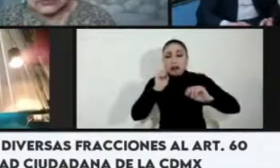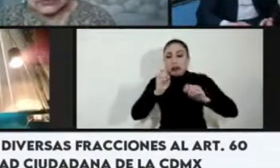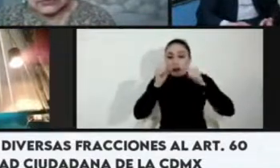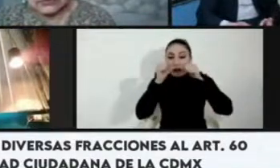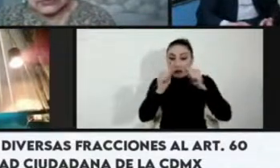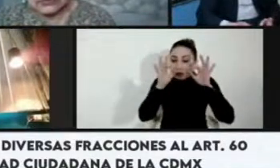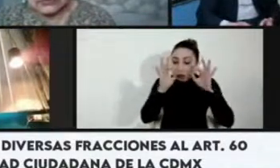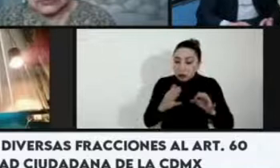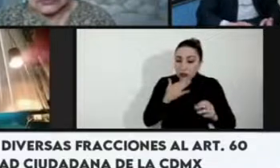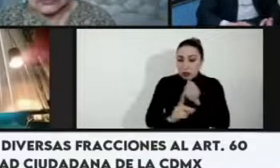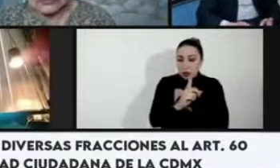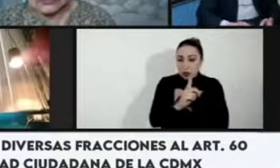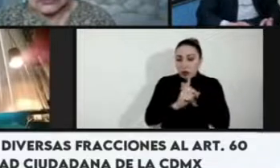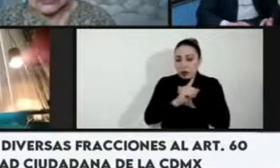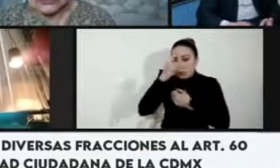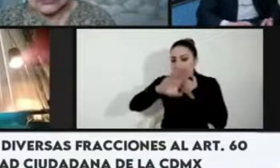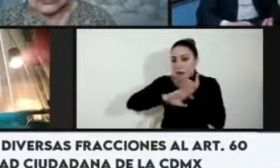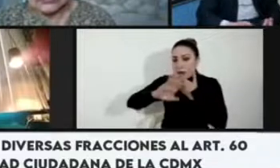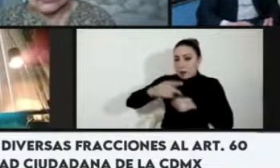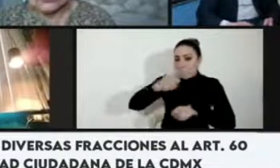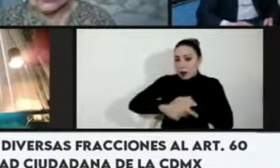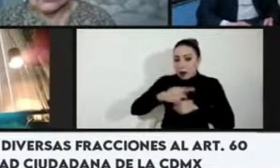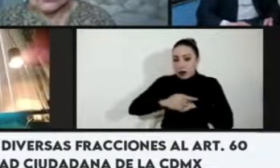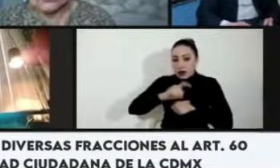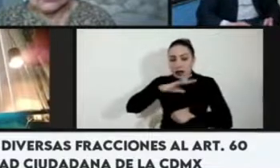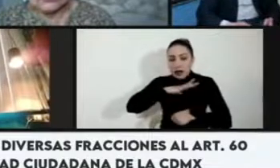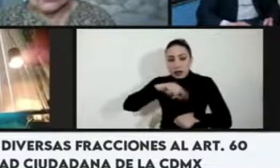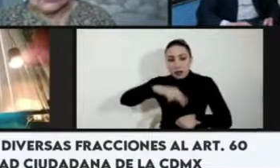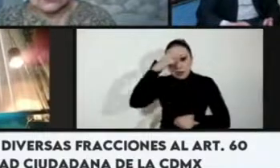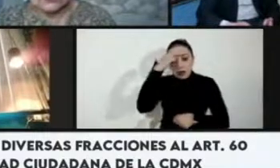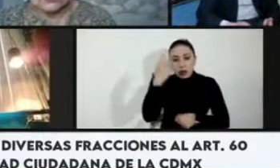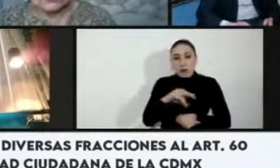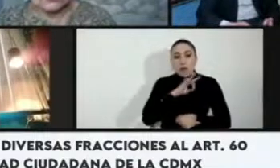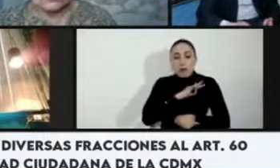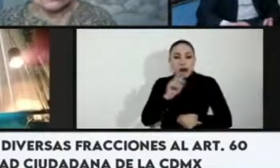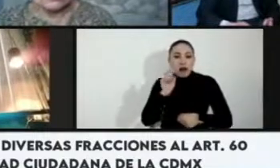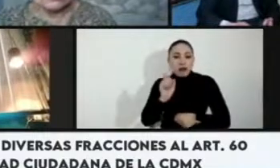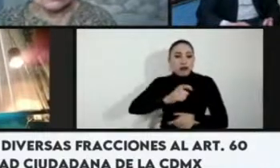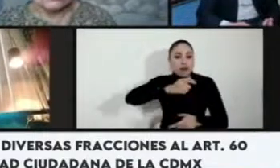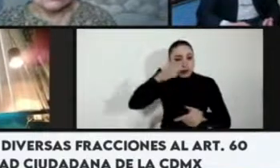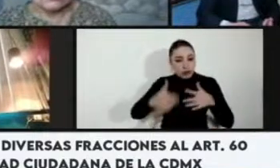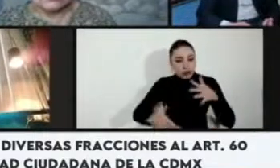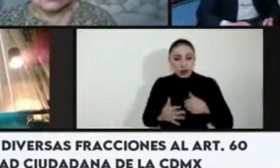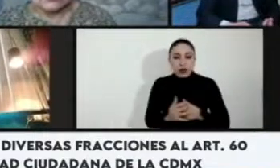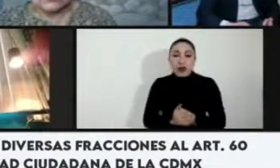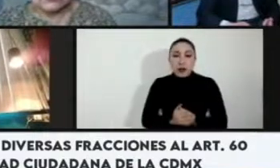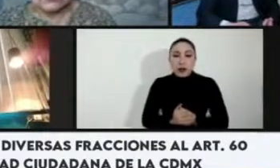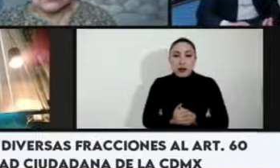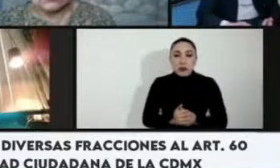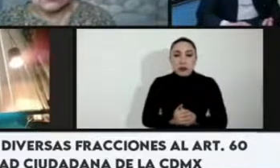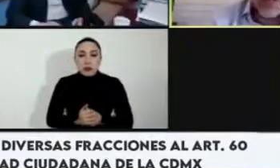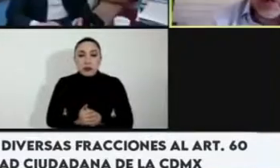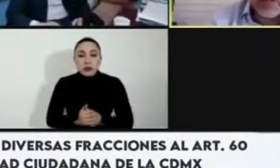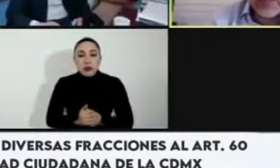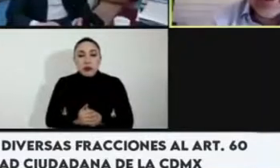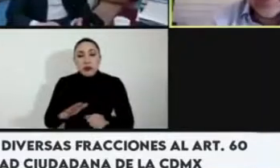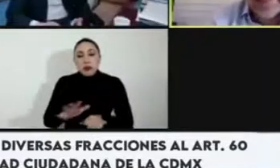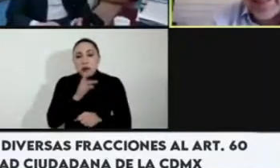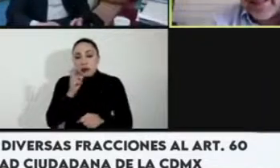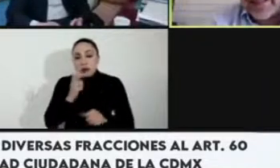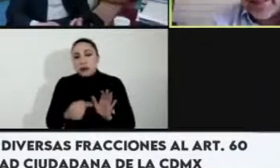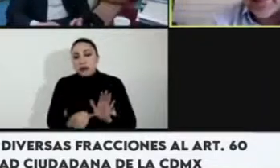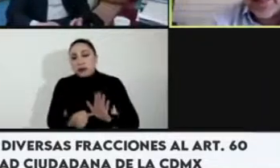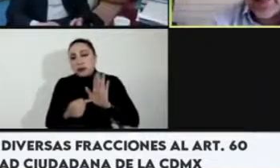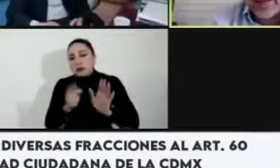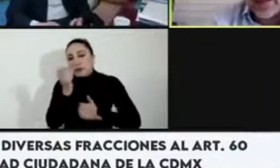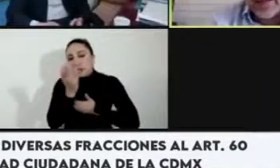seguridad que aquejan a nuestro país y a nuestra ciudad. En mérito de los argumentos expuestos, someto a consideración la presente